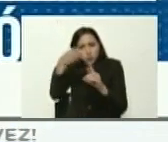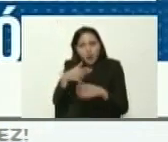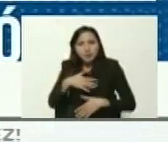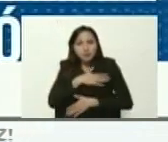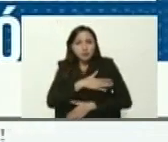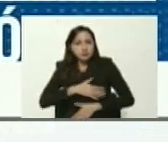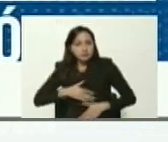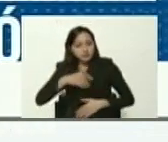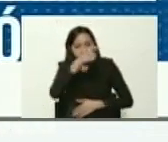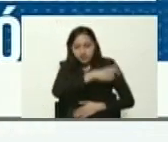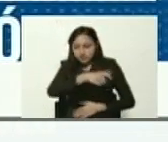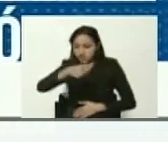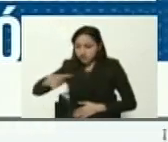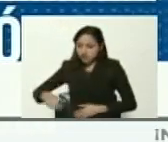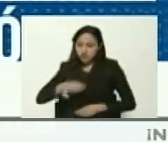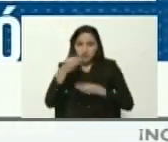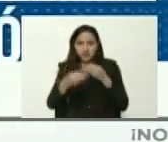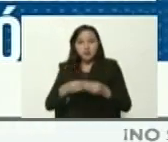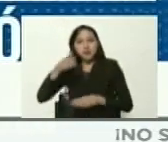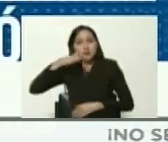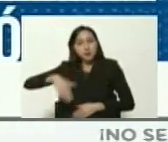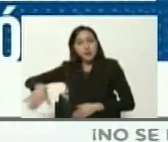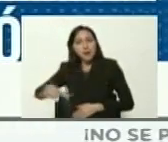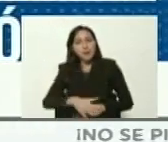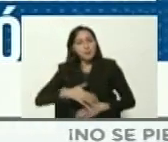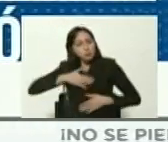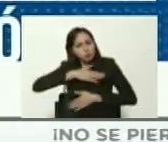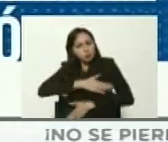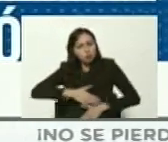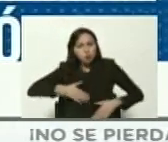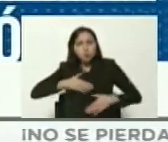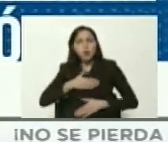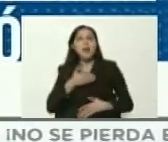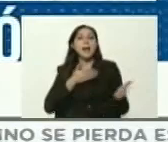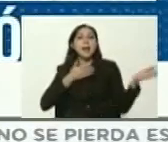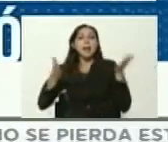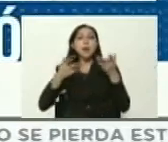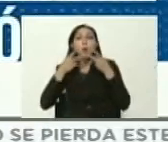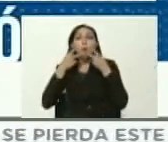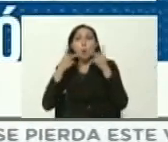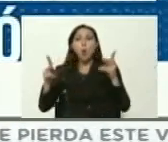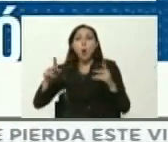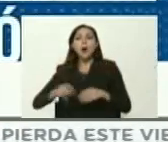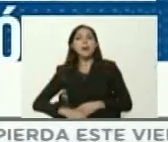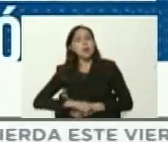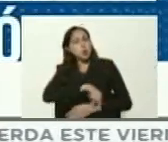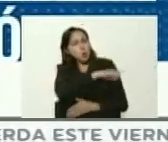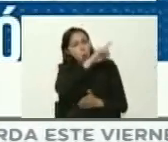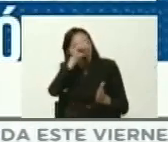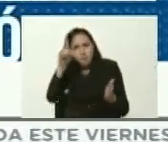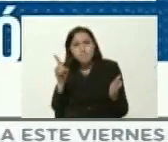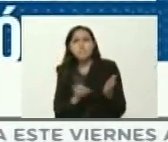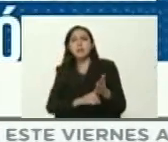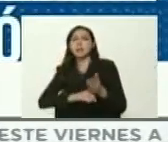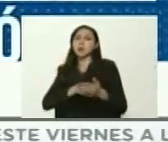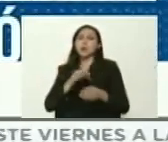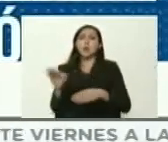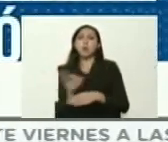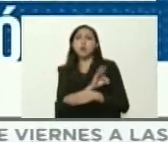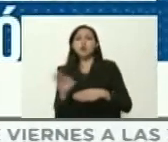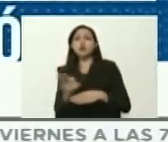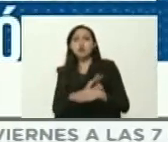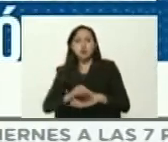y restablecer el estado de bienestar. Quiere decir los servicios públicos al 100% de funcionamiento,